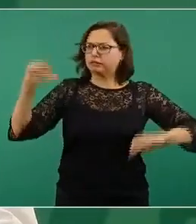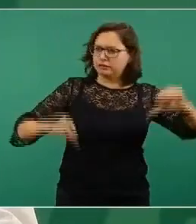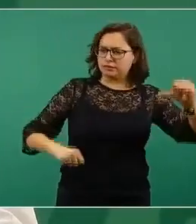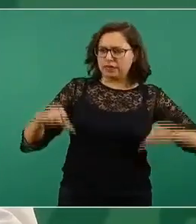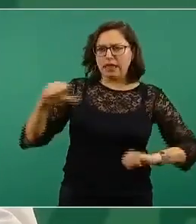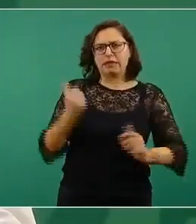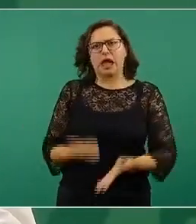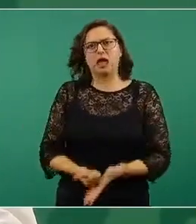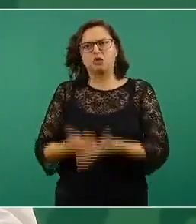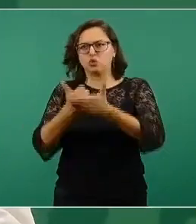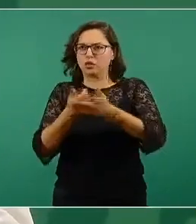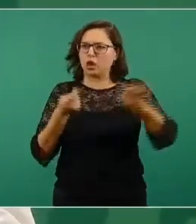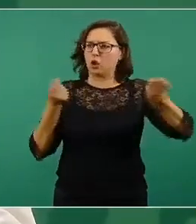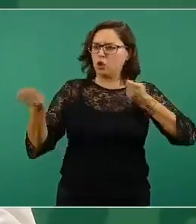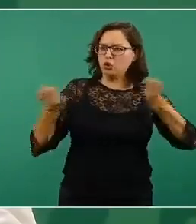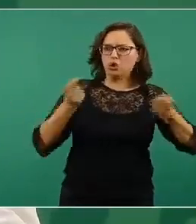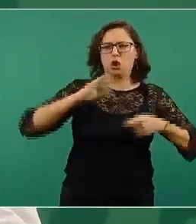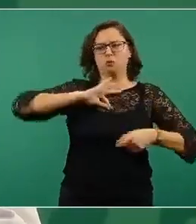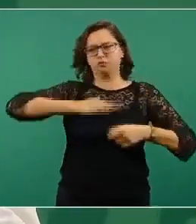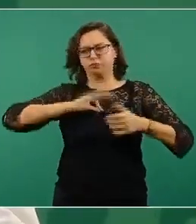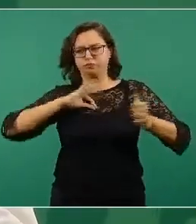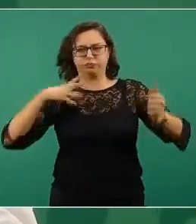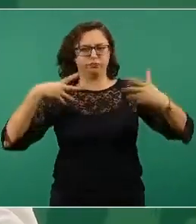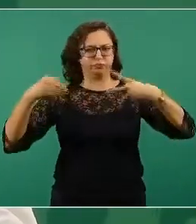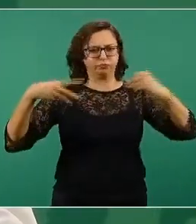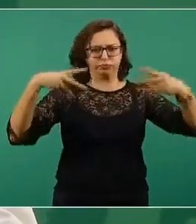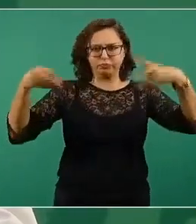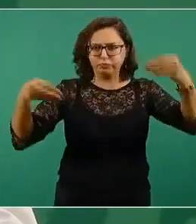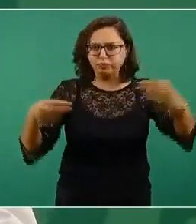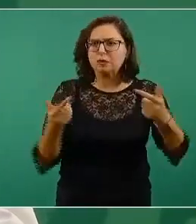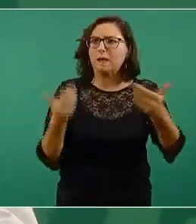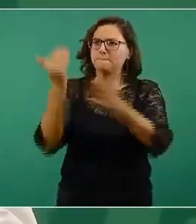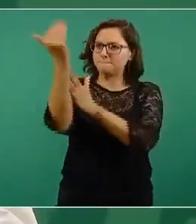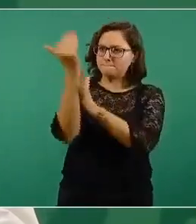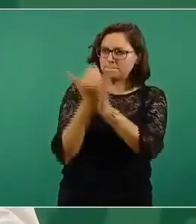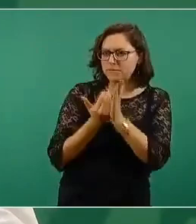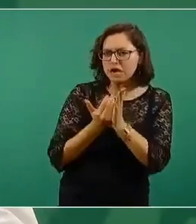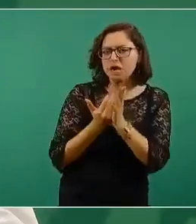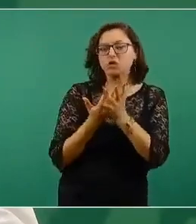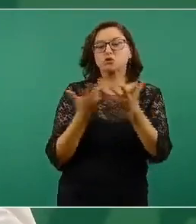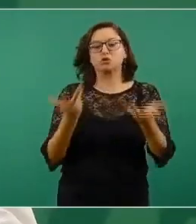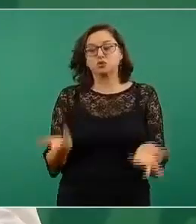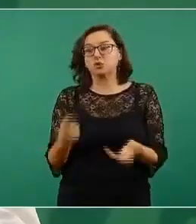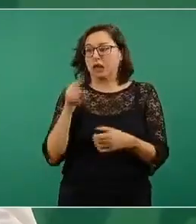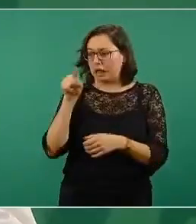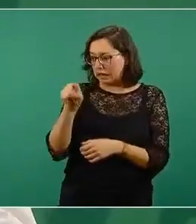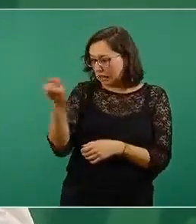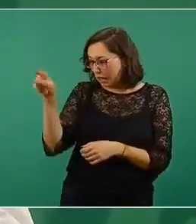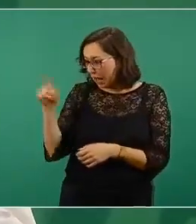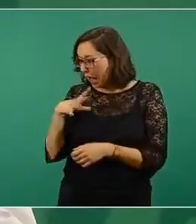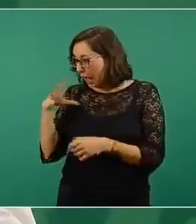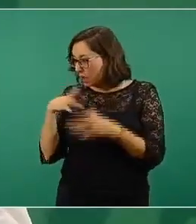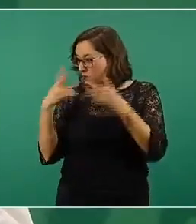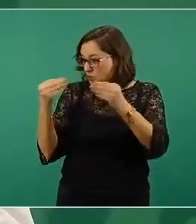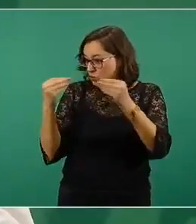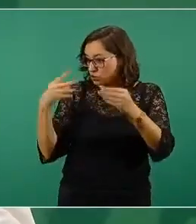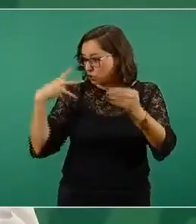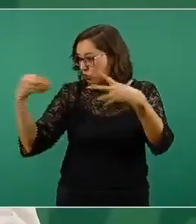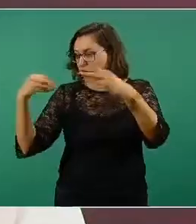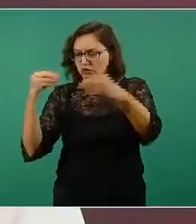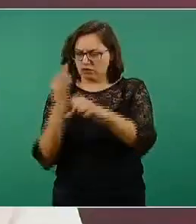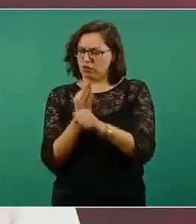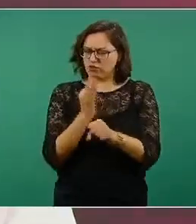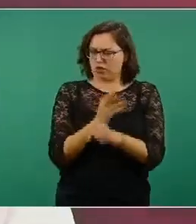un mecanismo de control epidémico, ya sea en situaciones donde hay muchos contagios, que no es el caso de